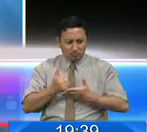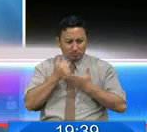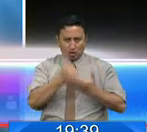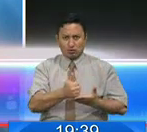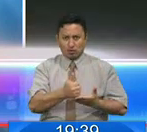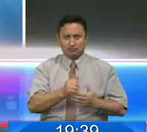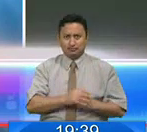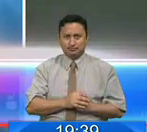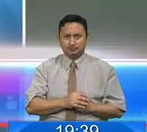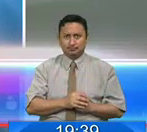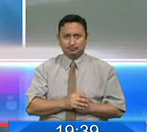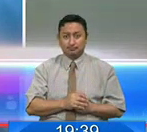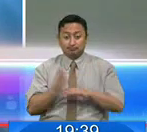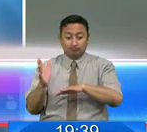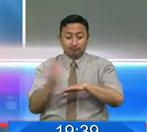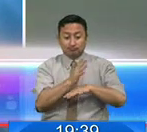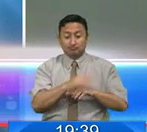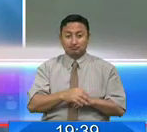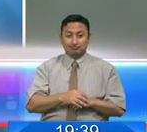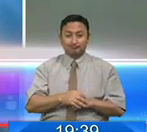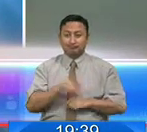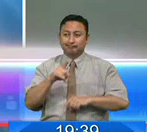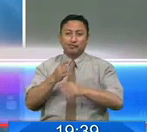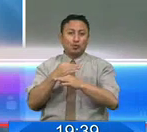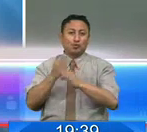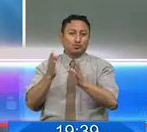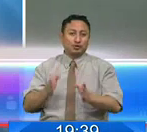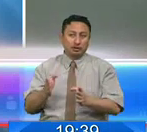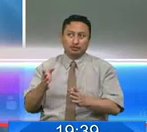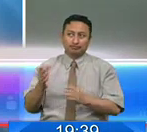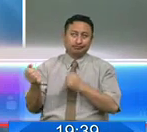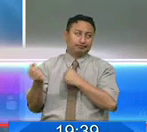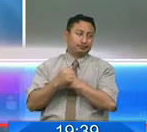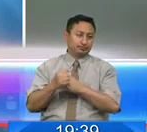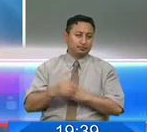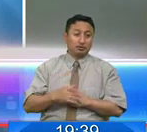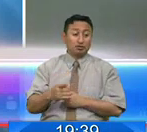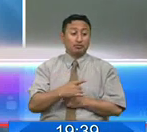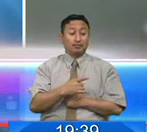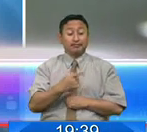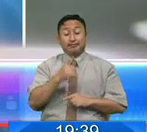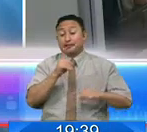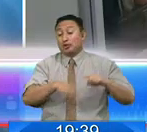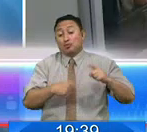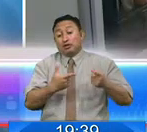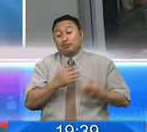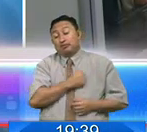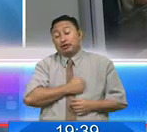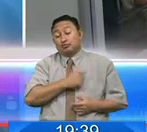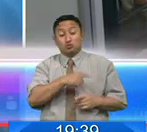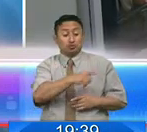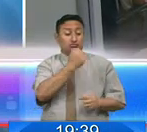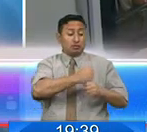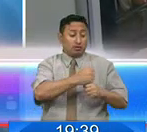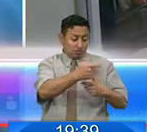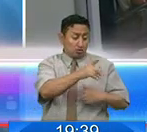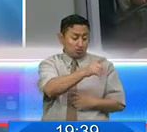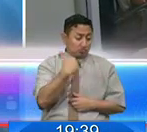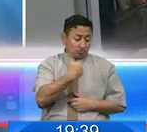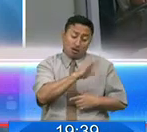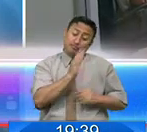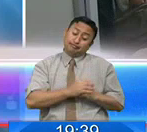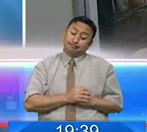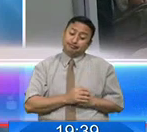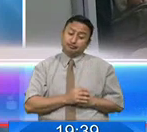de la solución aparte la indolencia algún funcionario del estado público al decirle que no puedo y no se puede ayudar que usted trabaja usted tiene un dinero